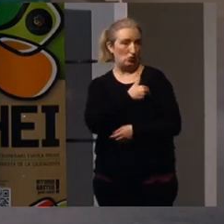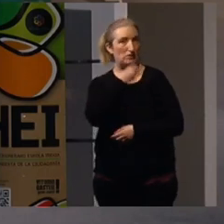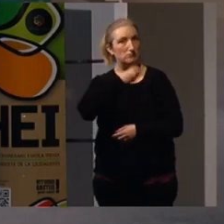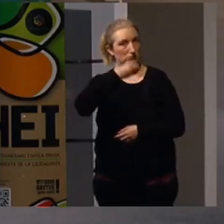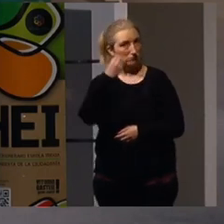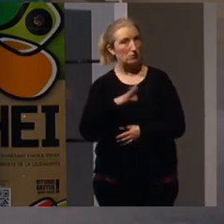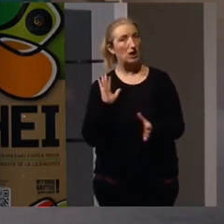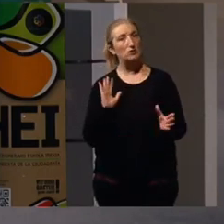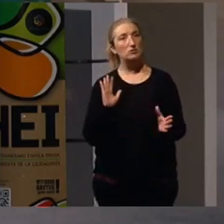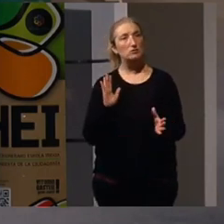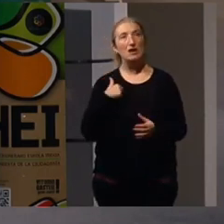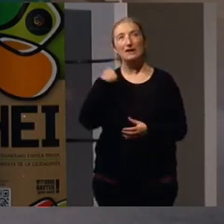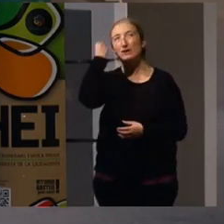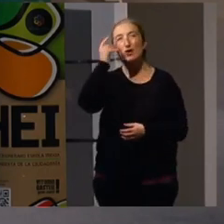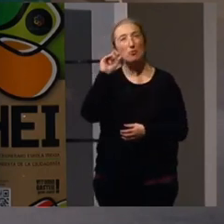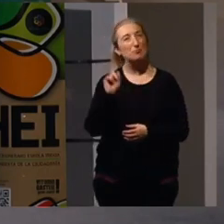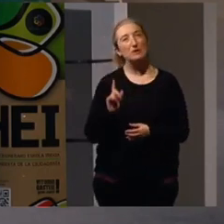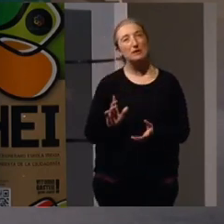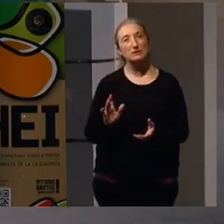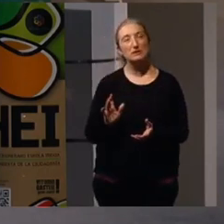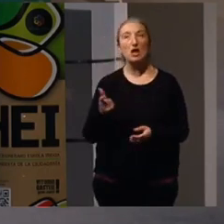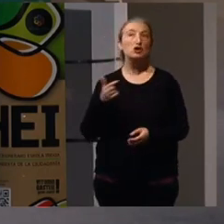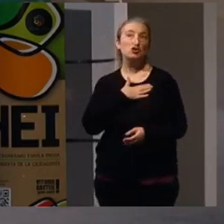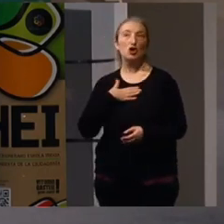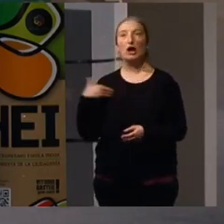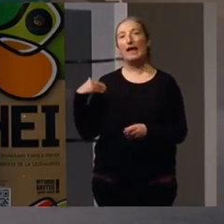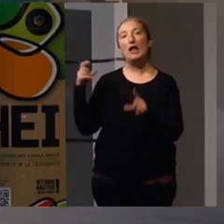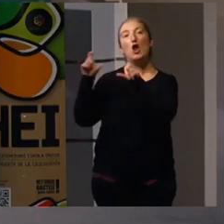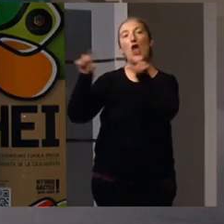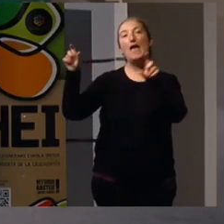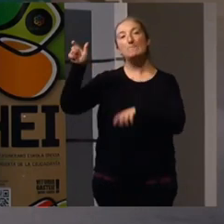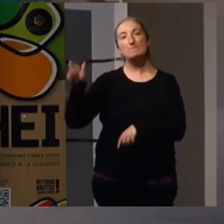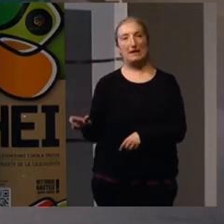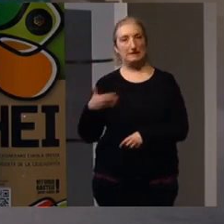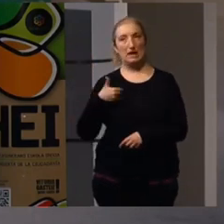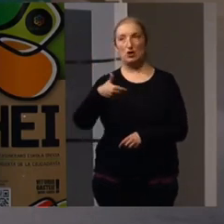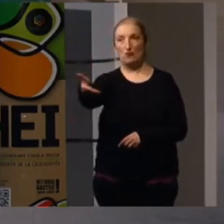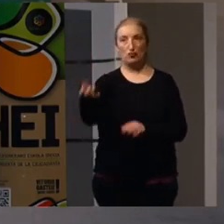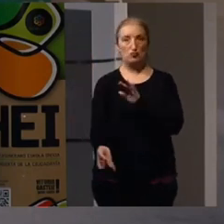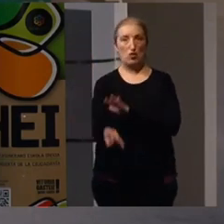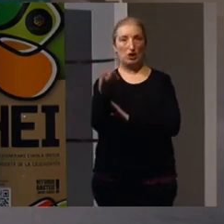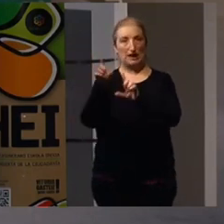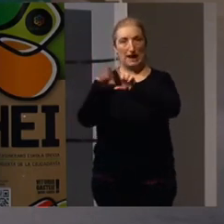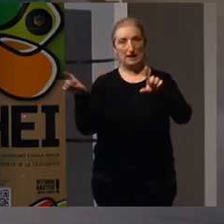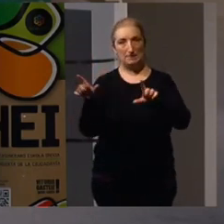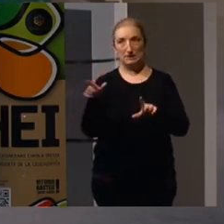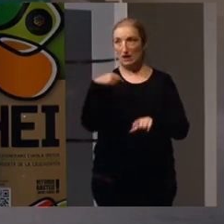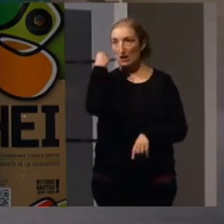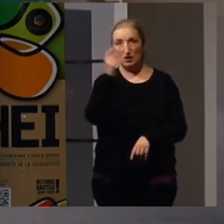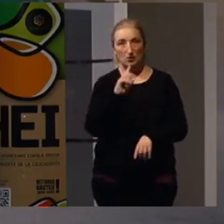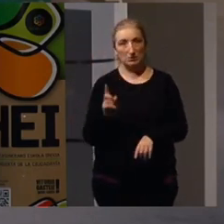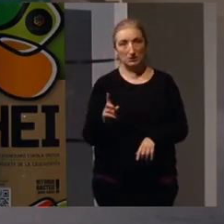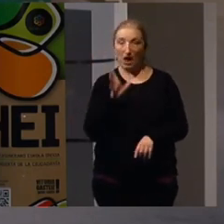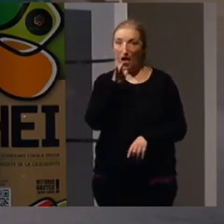estudiantes, que ya no se plantean el decir, yo quiero ser un empresario dentro de unos años. Donde